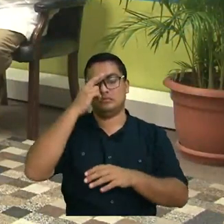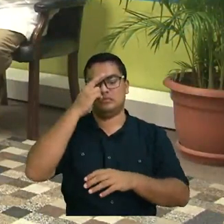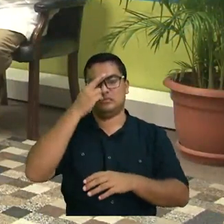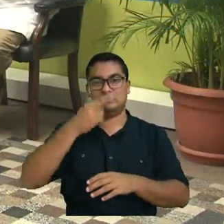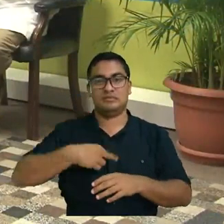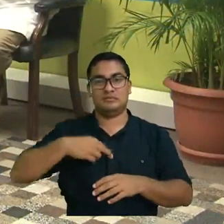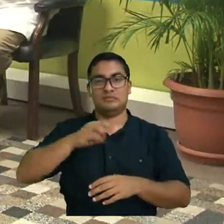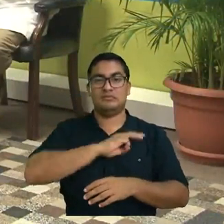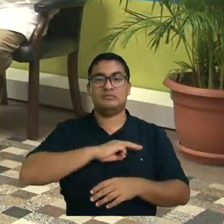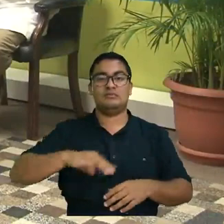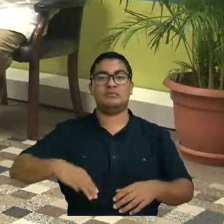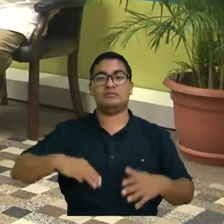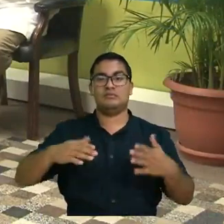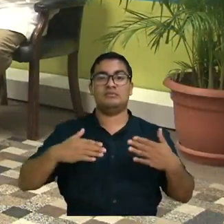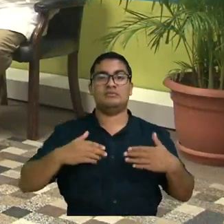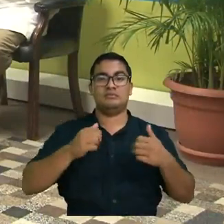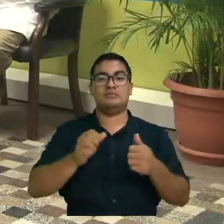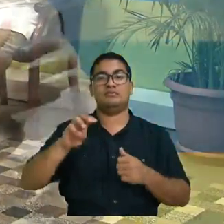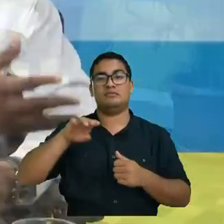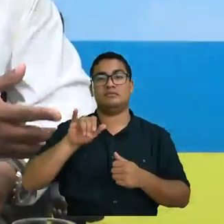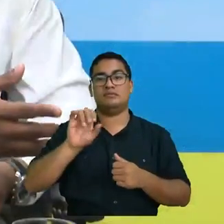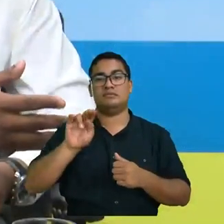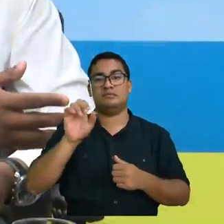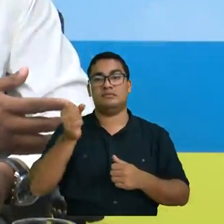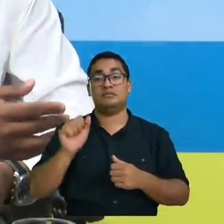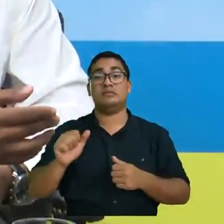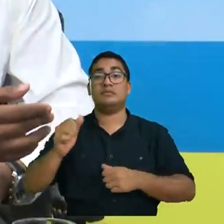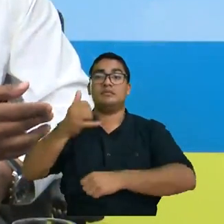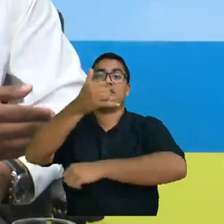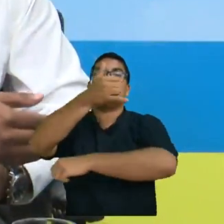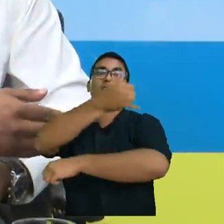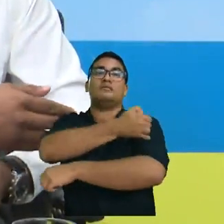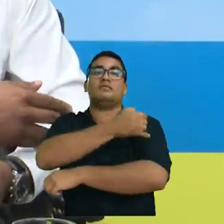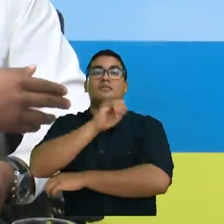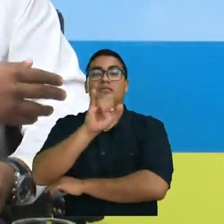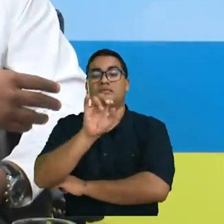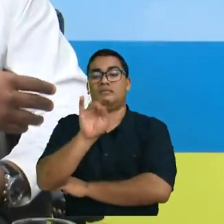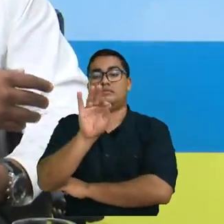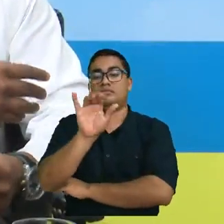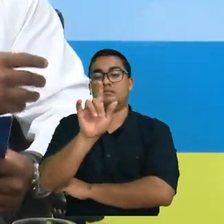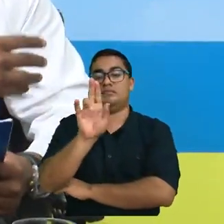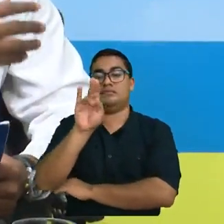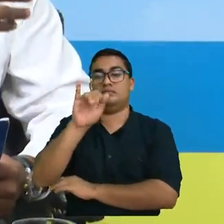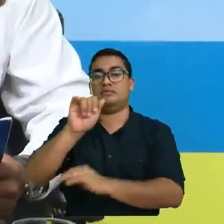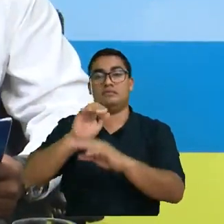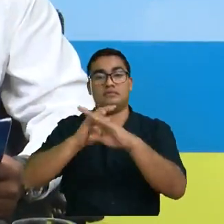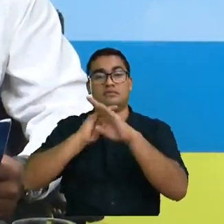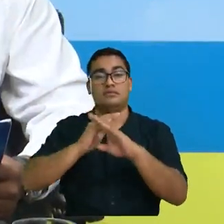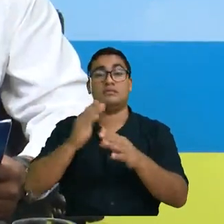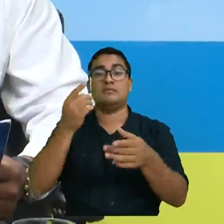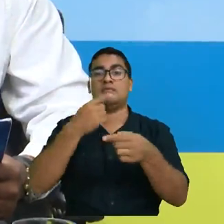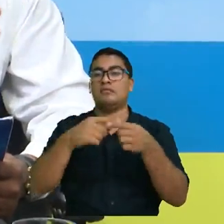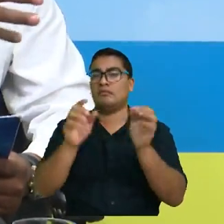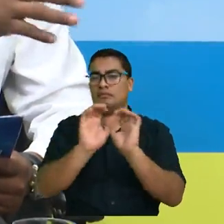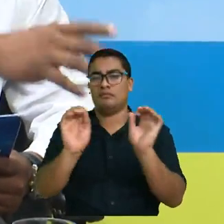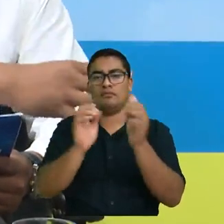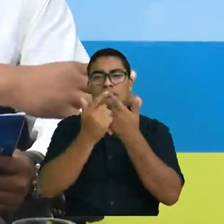MINSA. Hablemos de la vacuna contra la influenza, doctor. Esta vacuna que está completamente